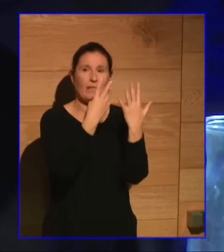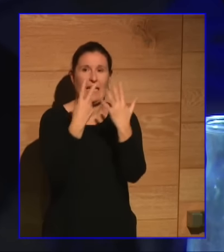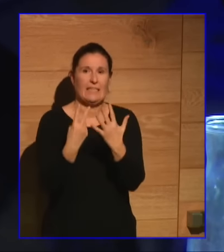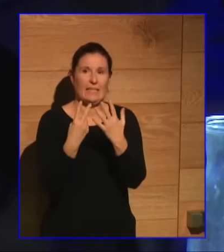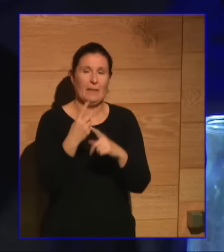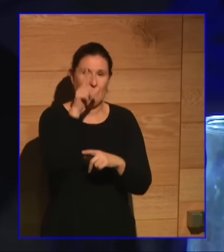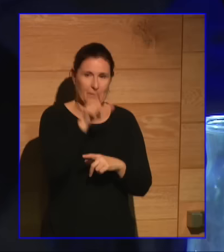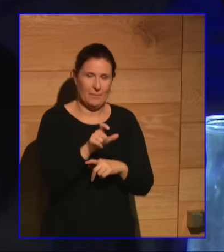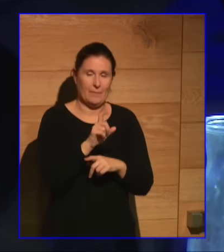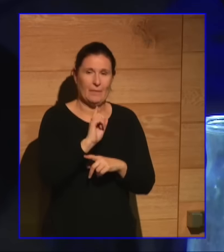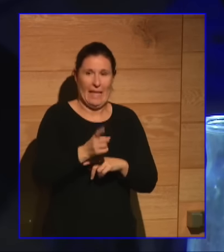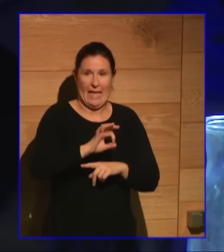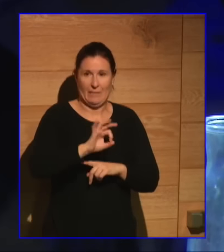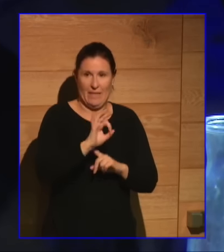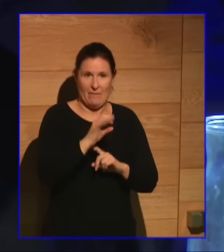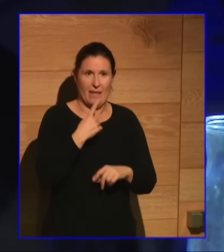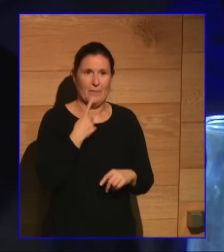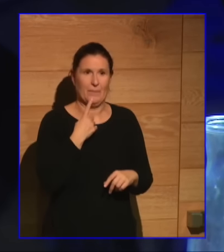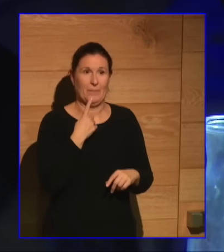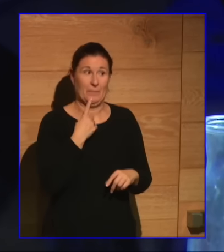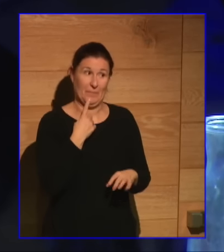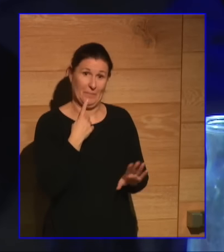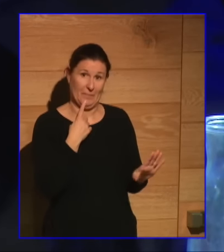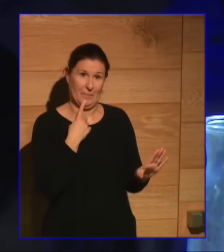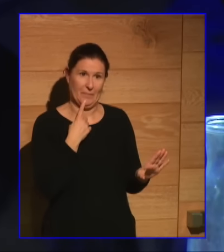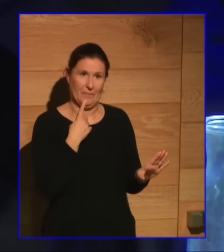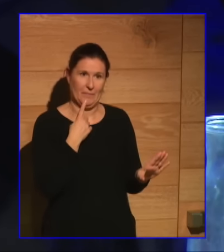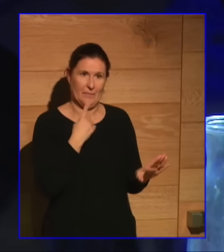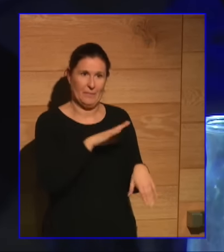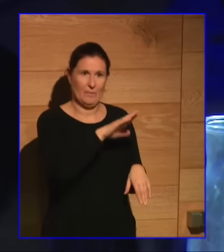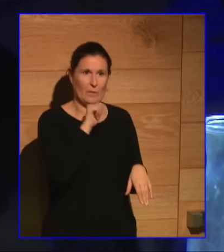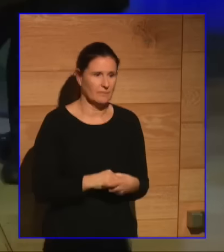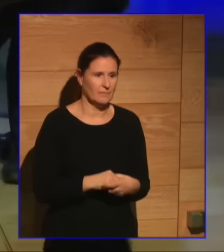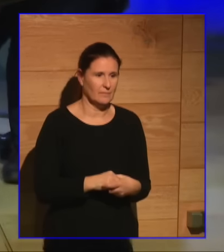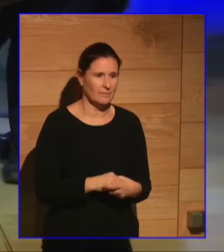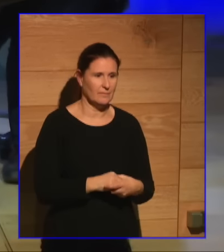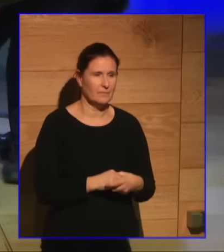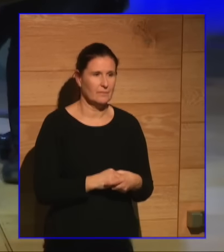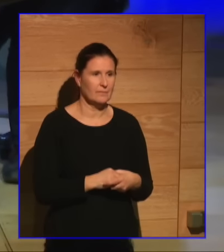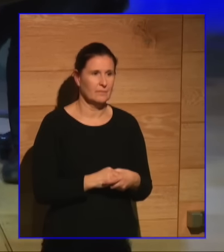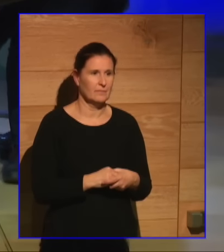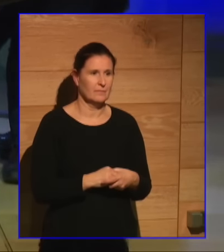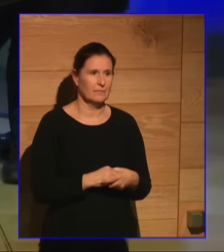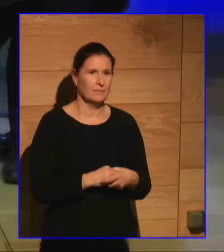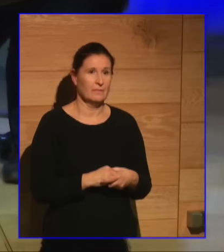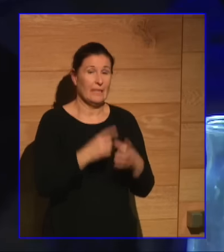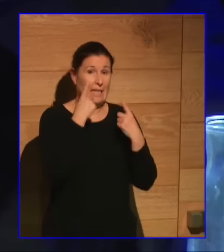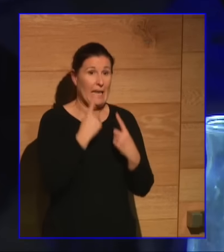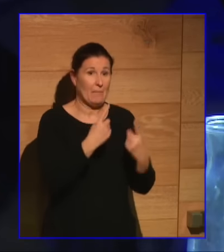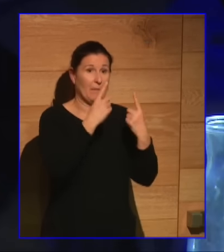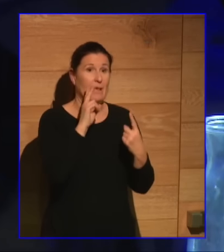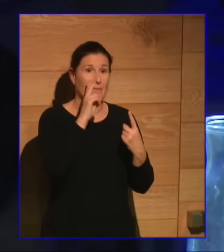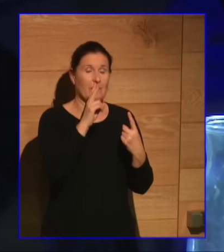1997, Spielberg chufla Amistad. Que es verdad que es la primera vez que vemos el logo